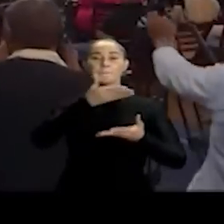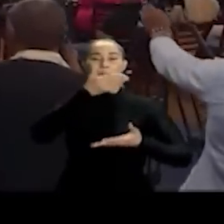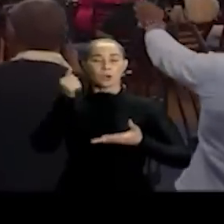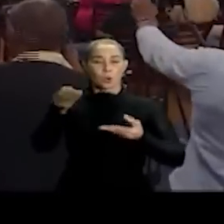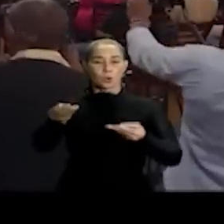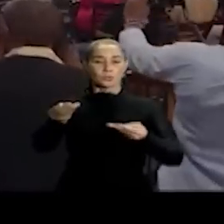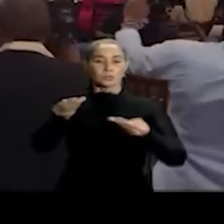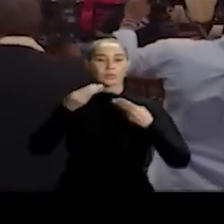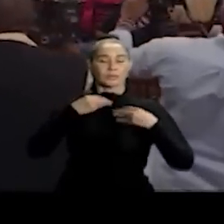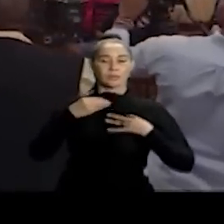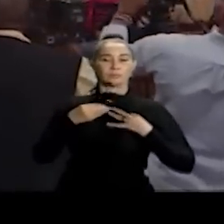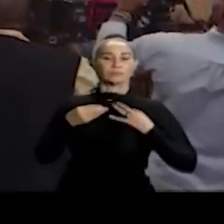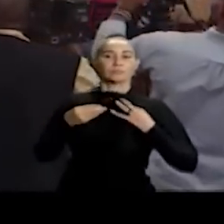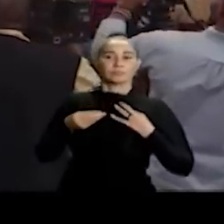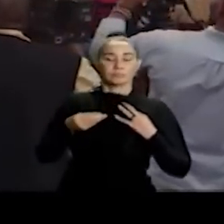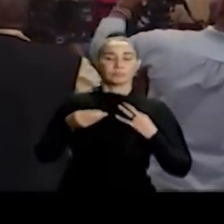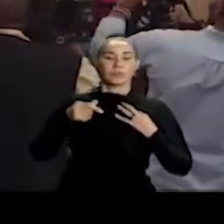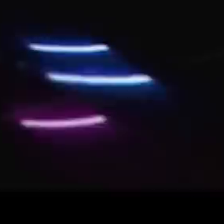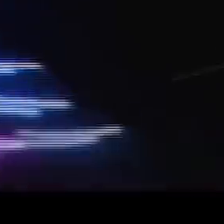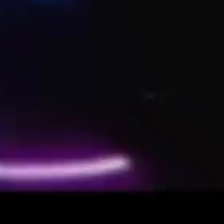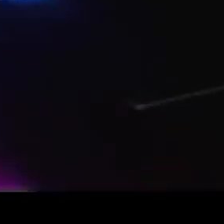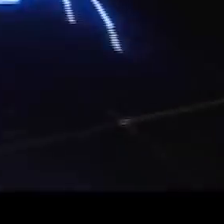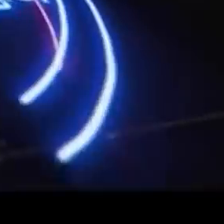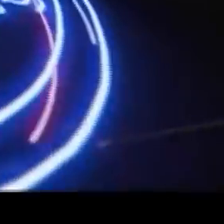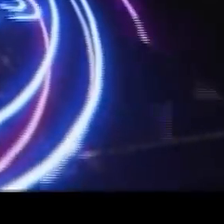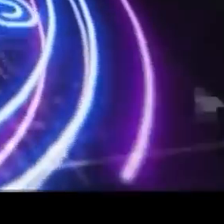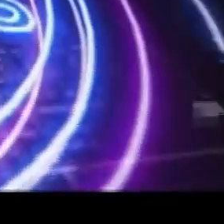entregue aquí o en otro país.